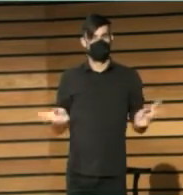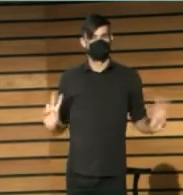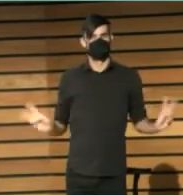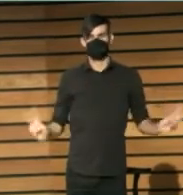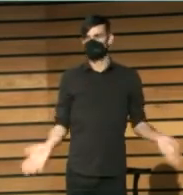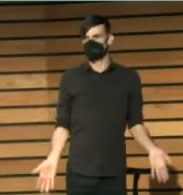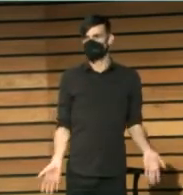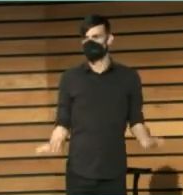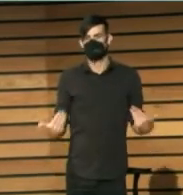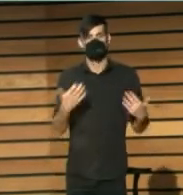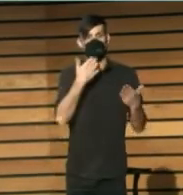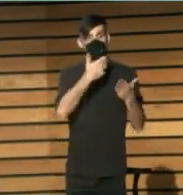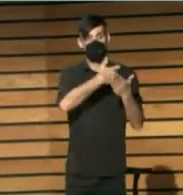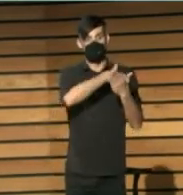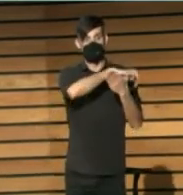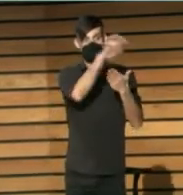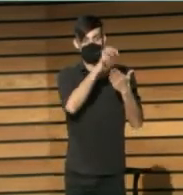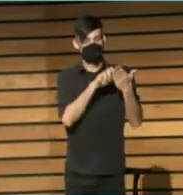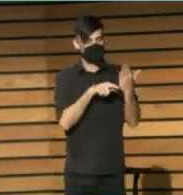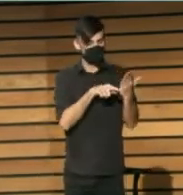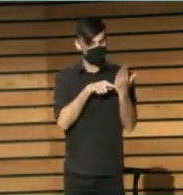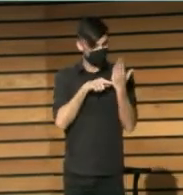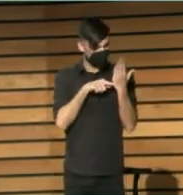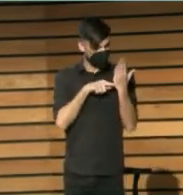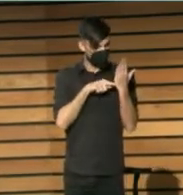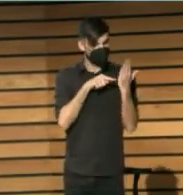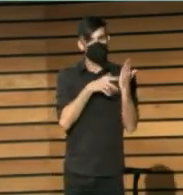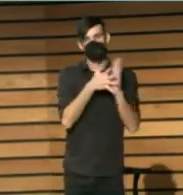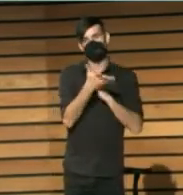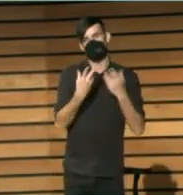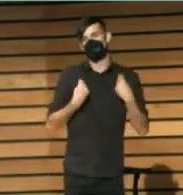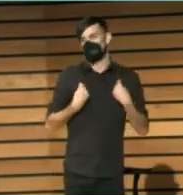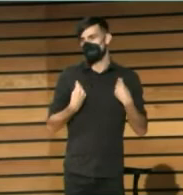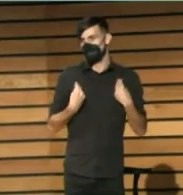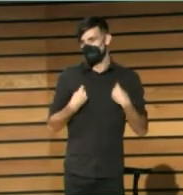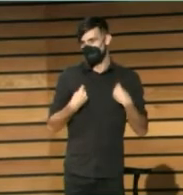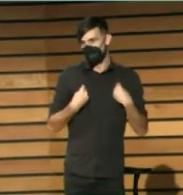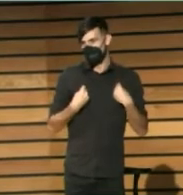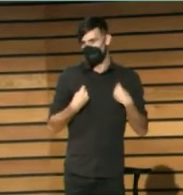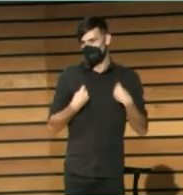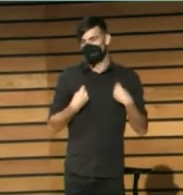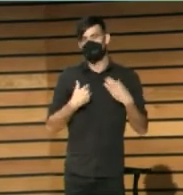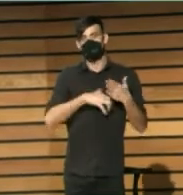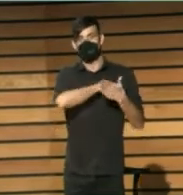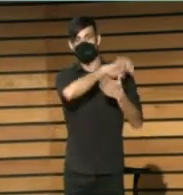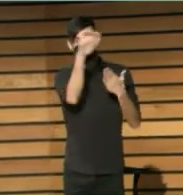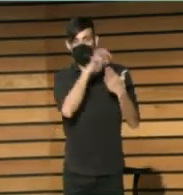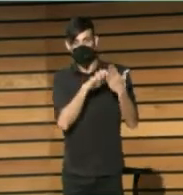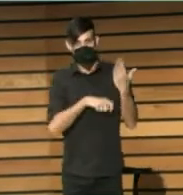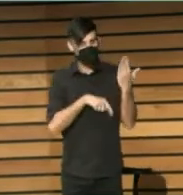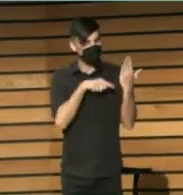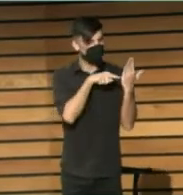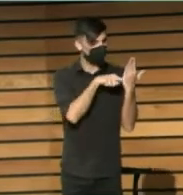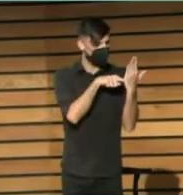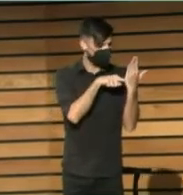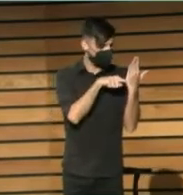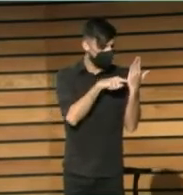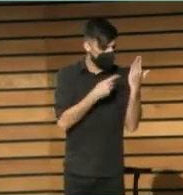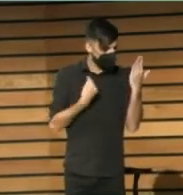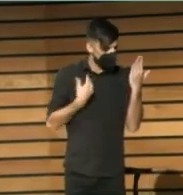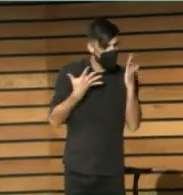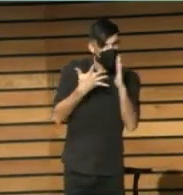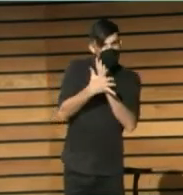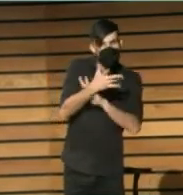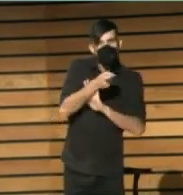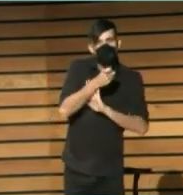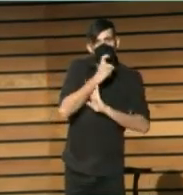Todo texto es una vida, es una manera de decir la vida.